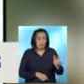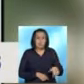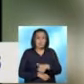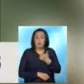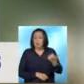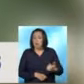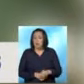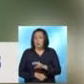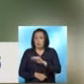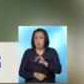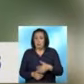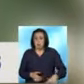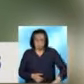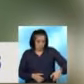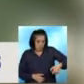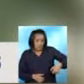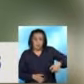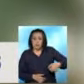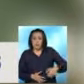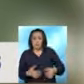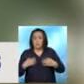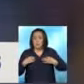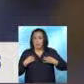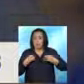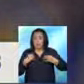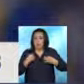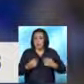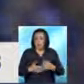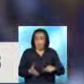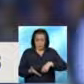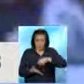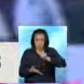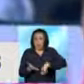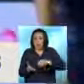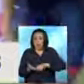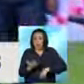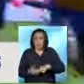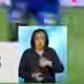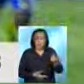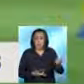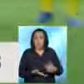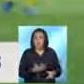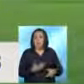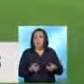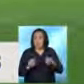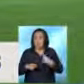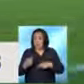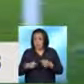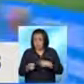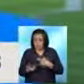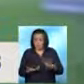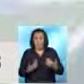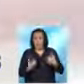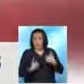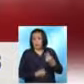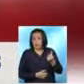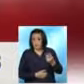Monarcas trajeron una maleta llena de camisetas de su equipo, firmadas por sus compañeros, las cuales subastarán para conseguir